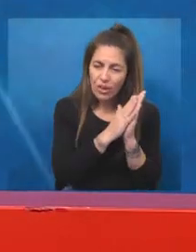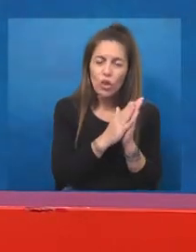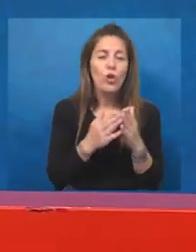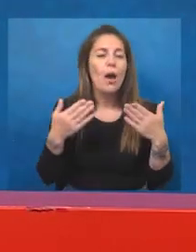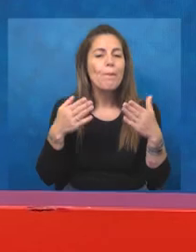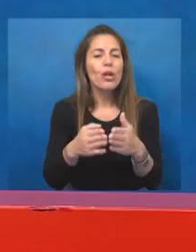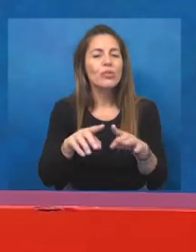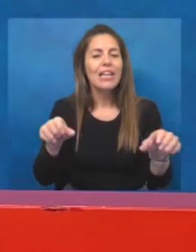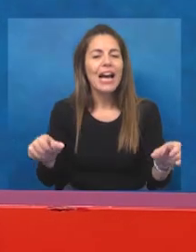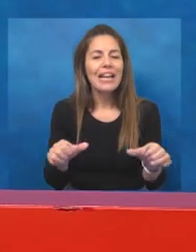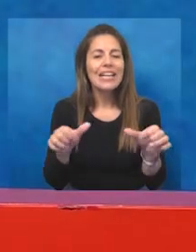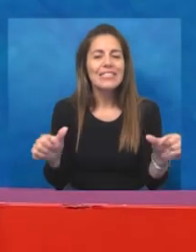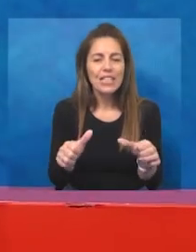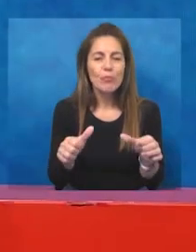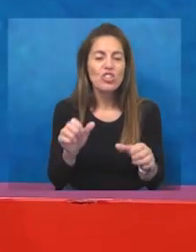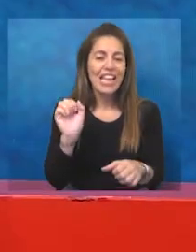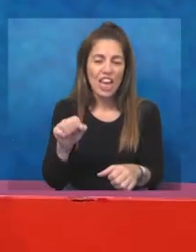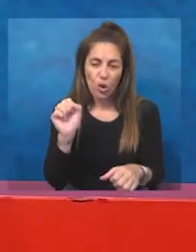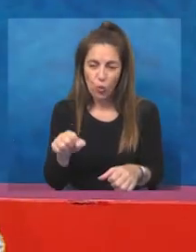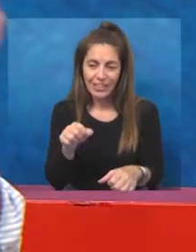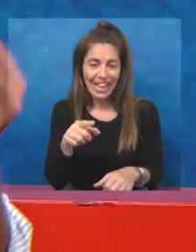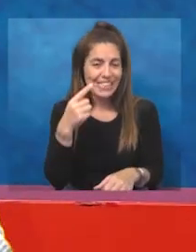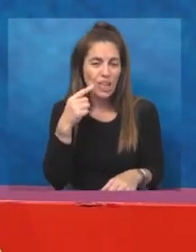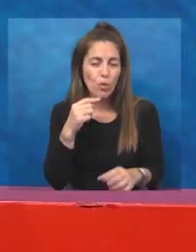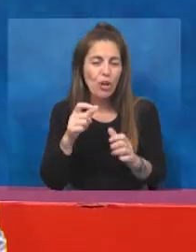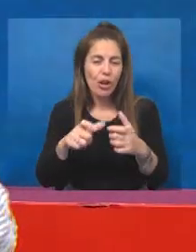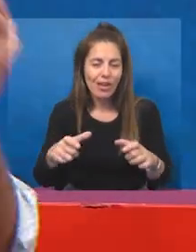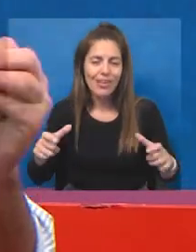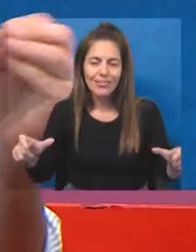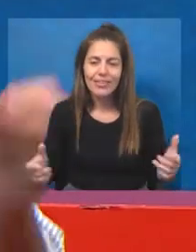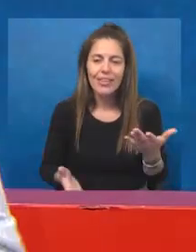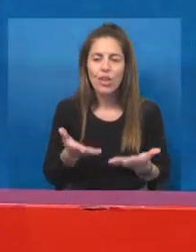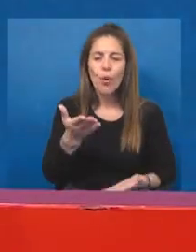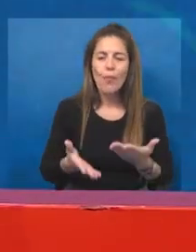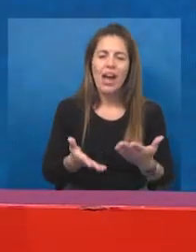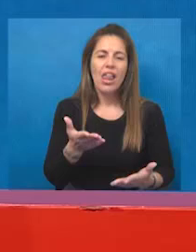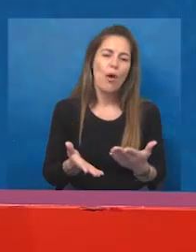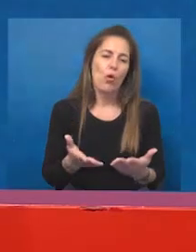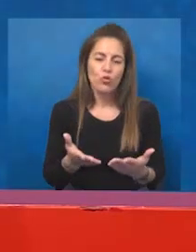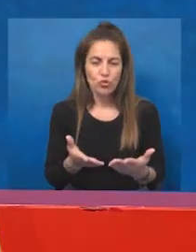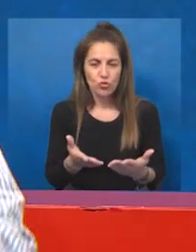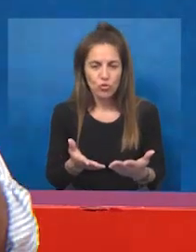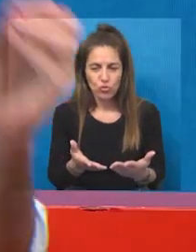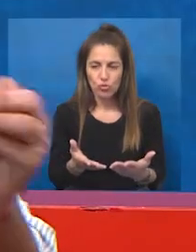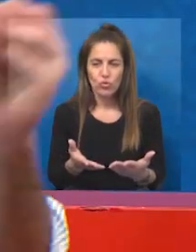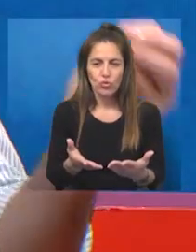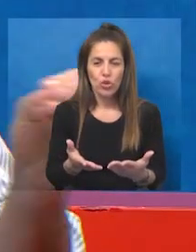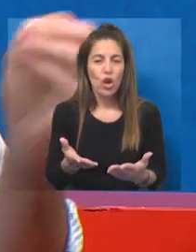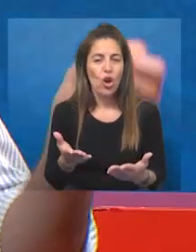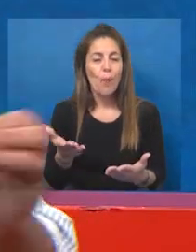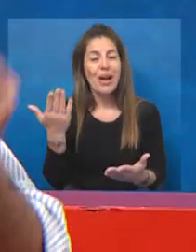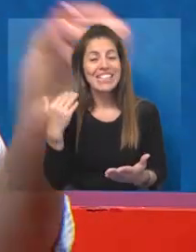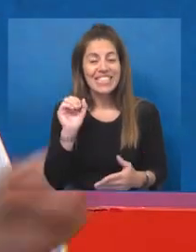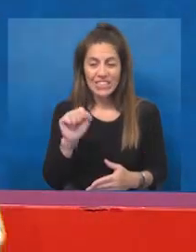hacemos en la encuesta de adolescencia y Juventud Y esa cifra es creciente si comparamos con eh con este pasadas